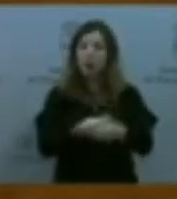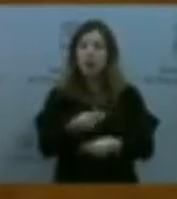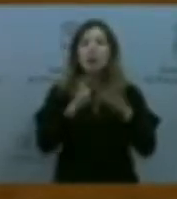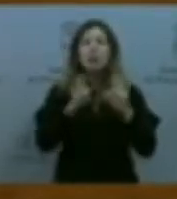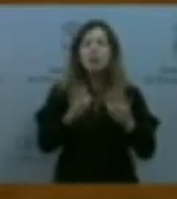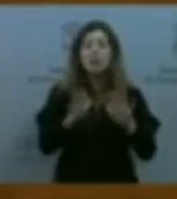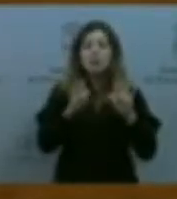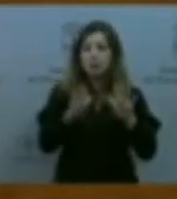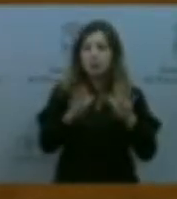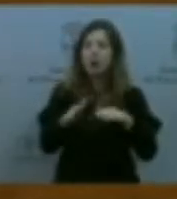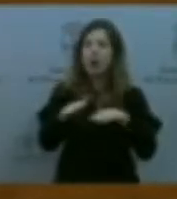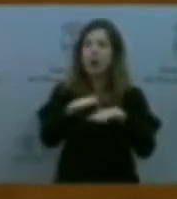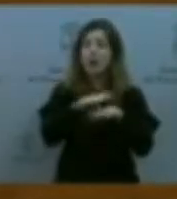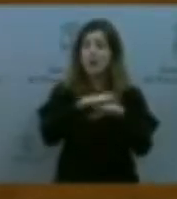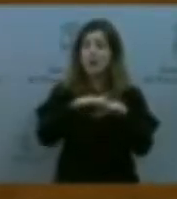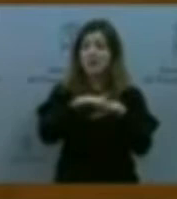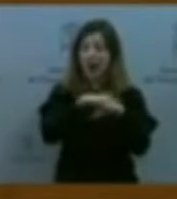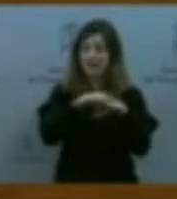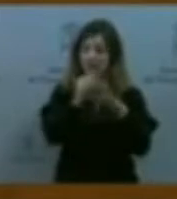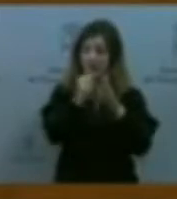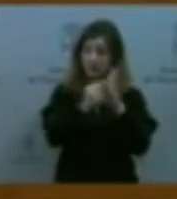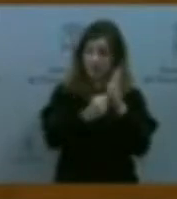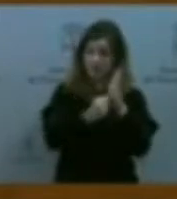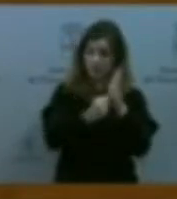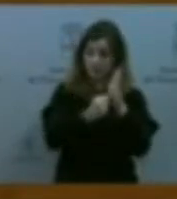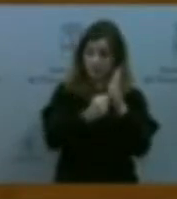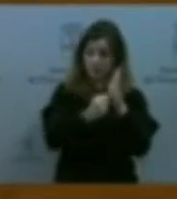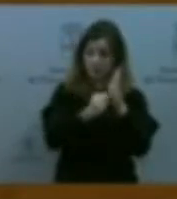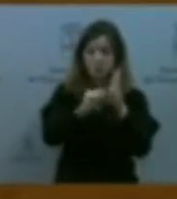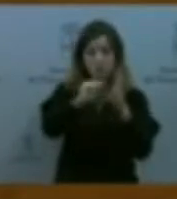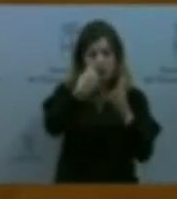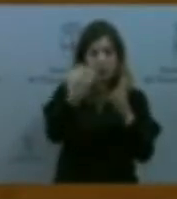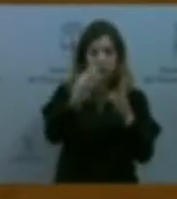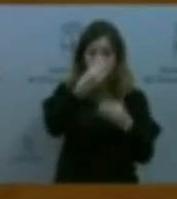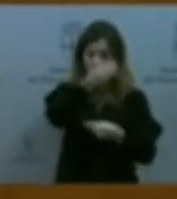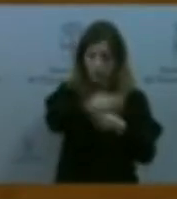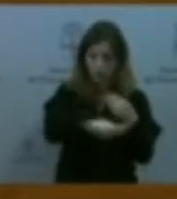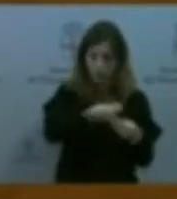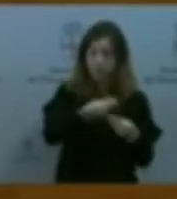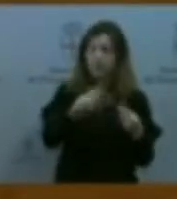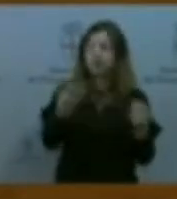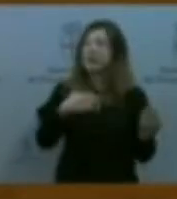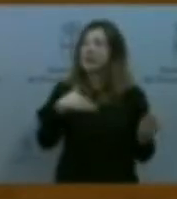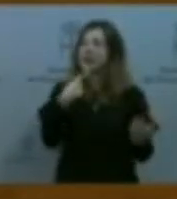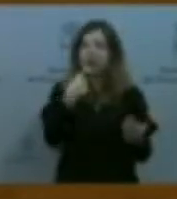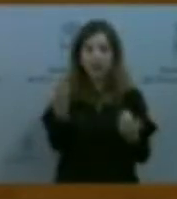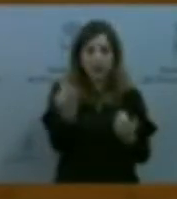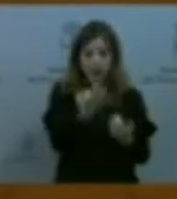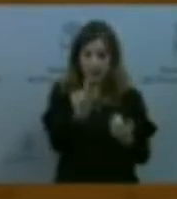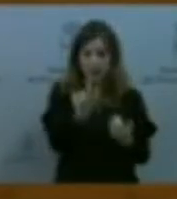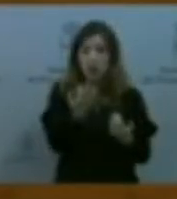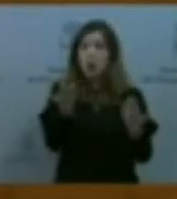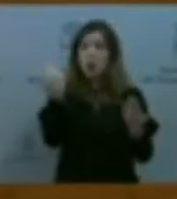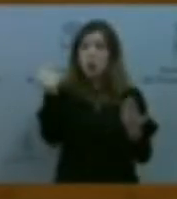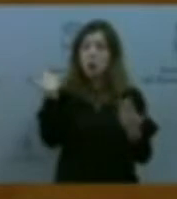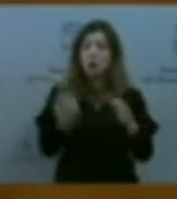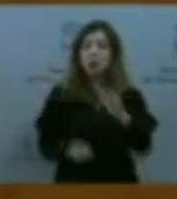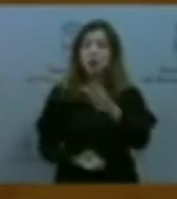tejado en último término. Es decir, que cuando se crea el salario social no hay ni un